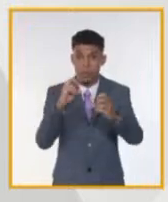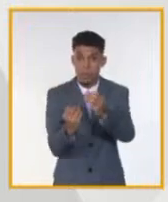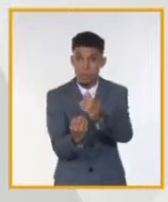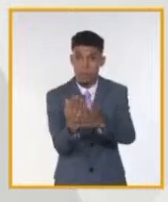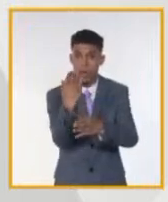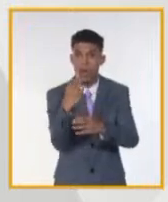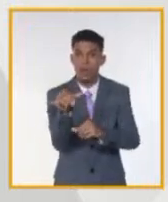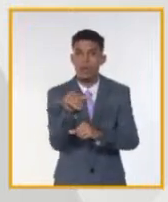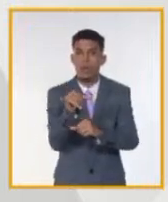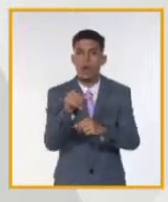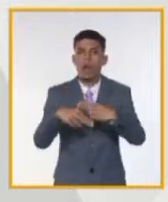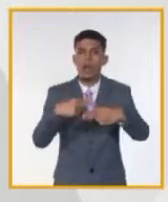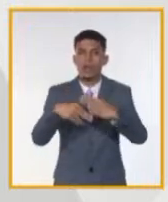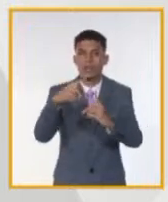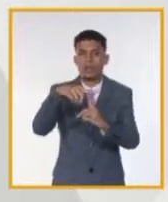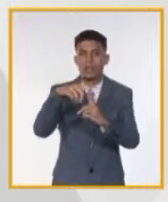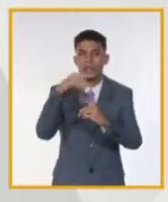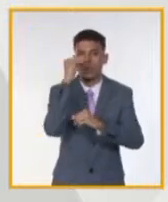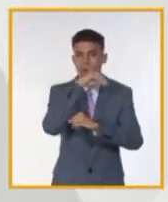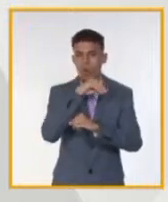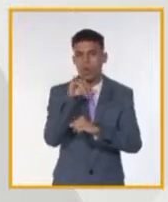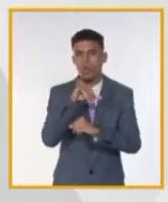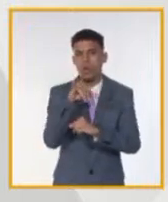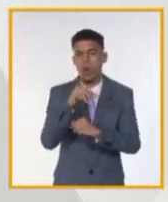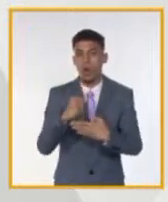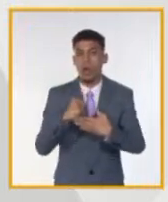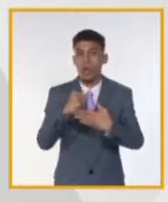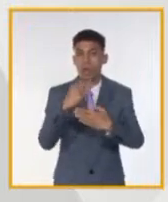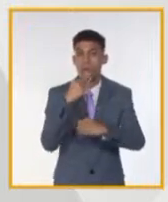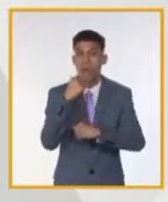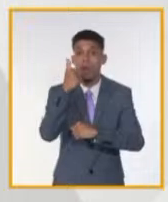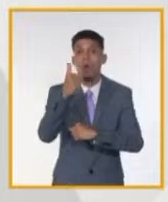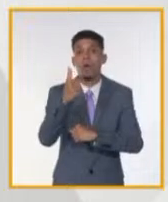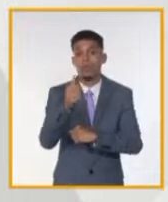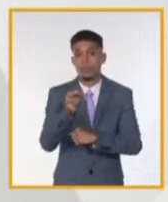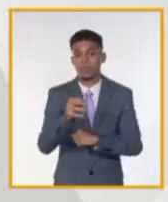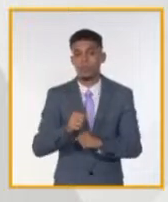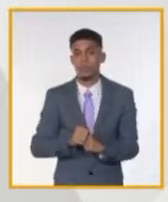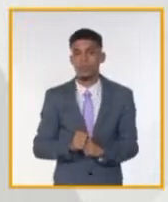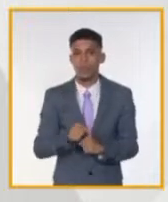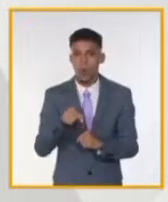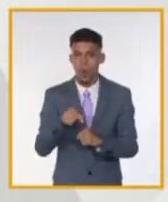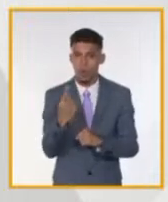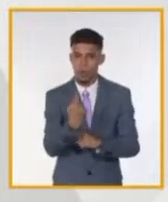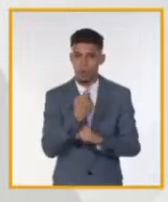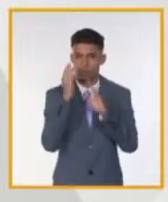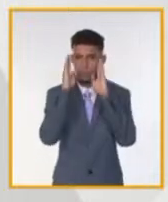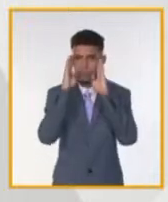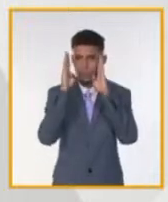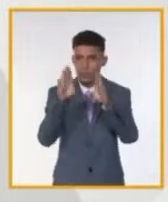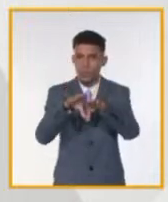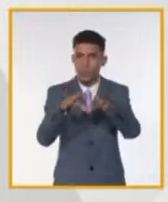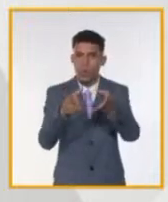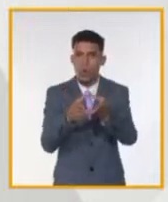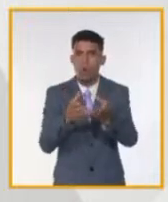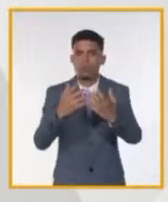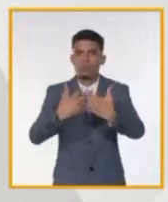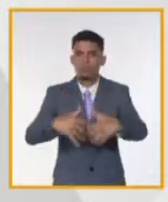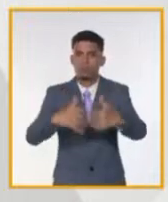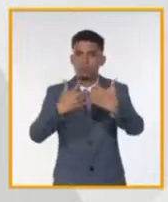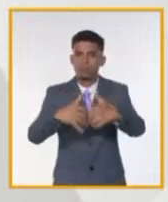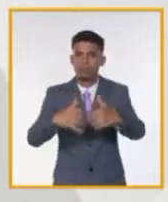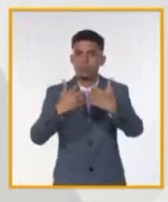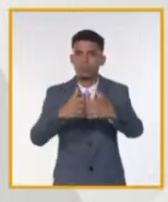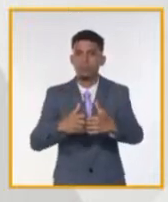desarrolla tecnología para la industria del níquel. Aunque hoy fundamentalmente nos estamos encauzando en todo lo que es el procesamiento de los minerales metálicos